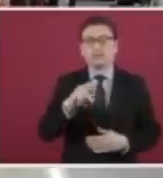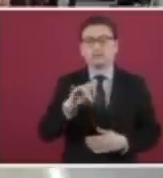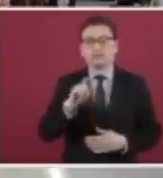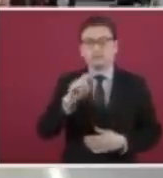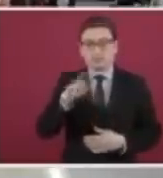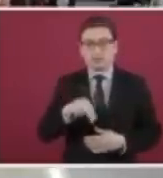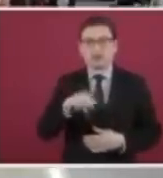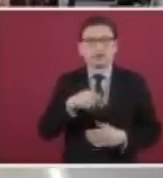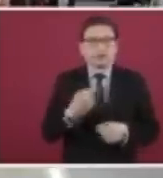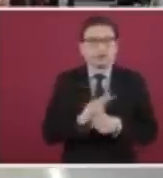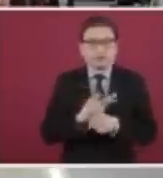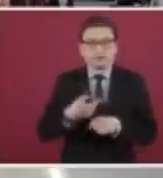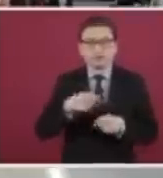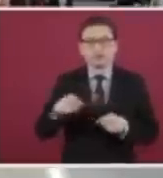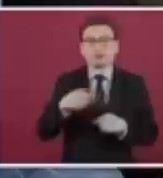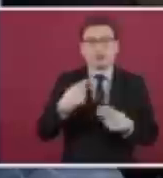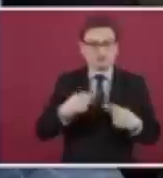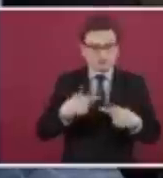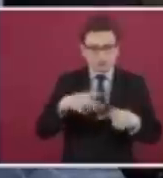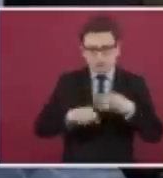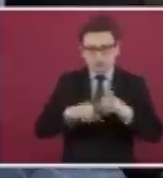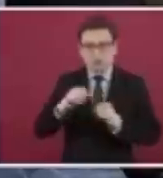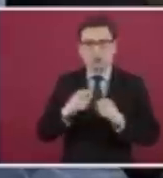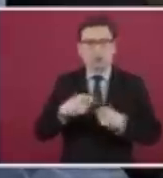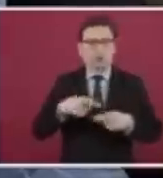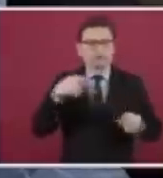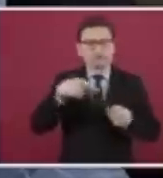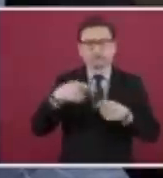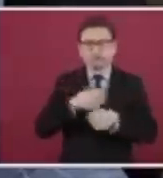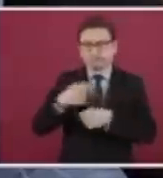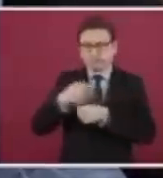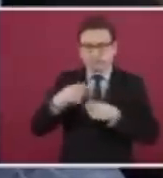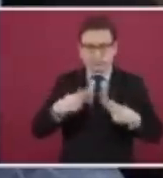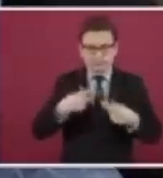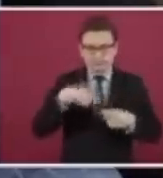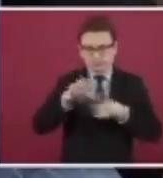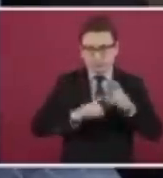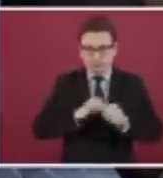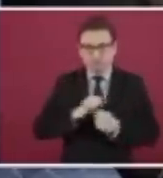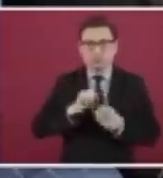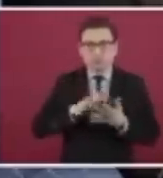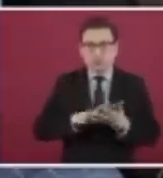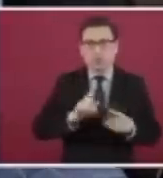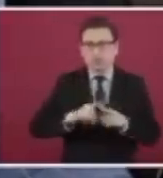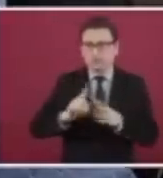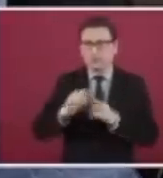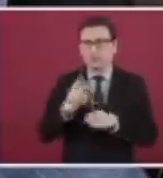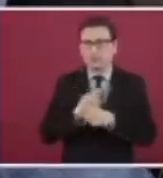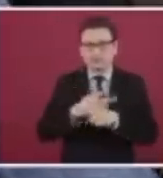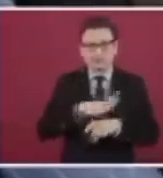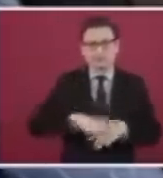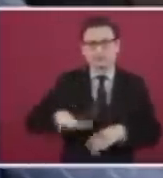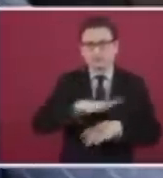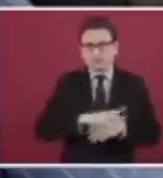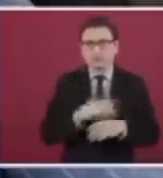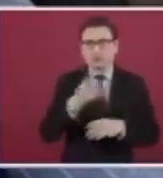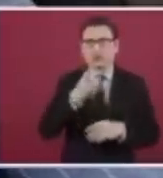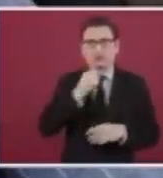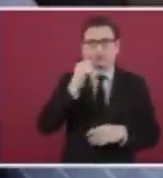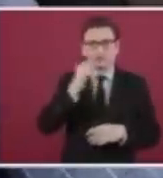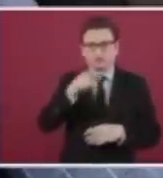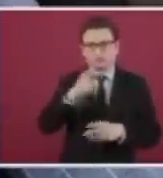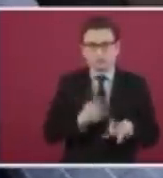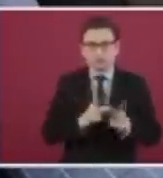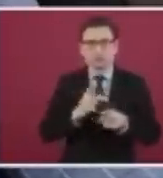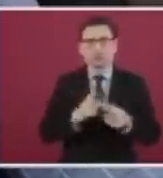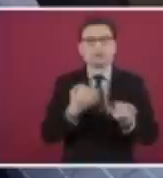si hay detenidos, si ha bajado el clima de violencia en esa zona. Ayer platicaba que iba a funcionar el quién es quién de los